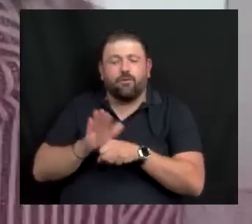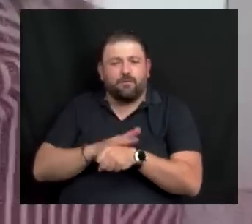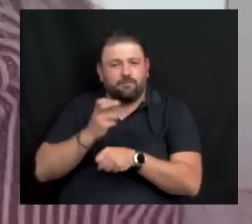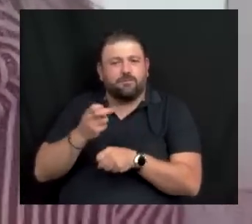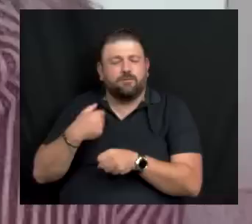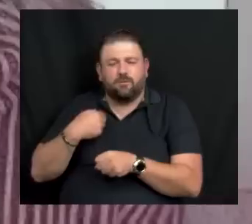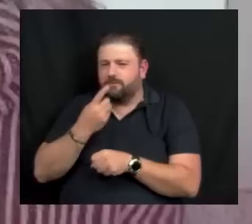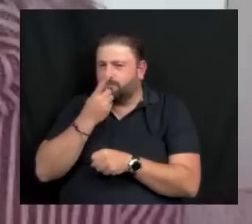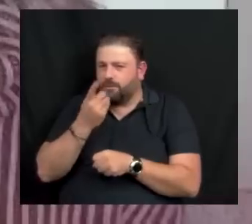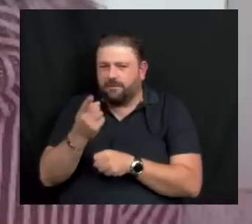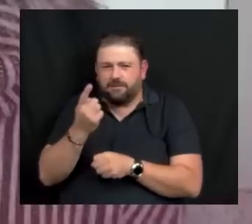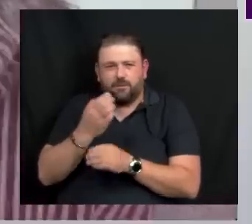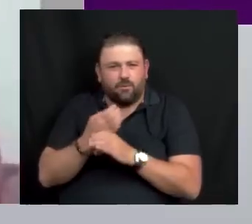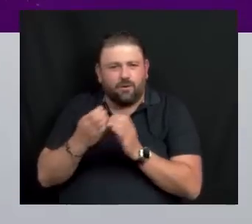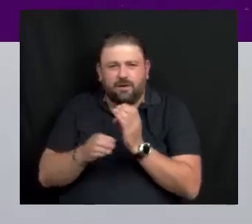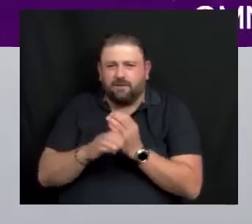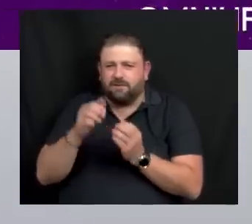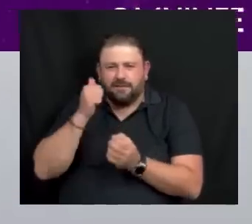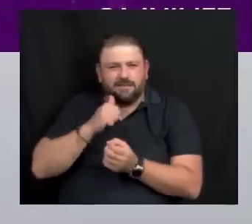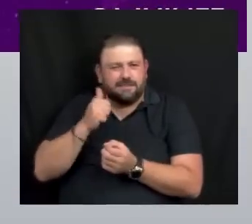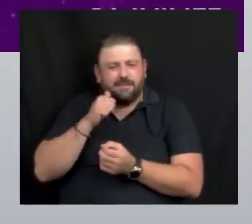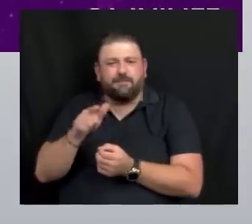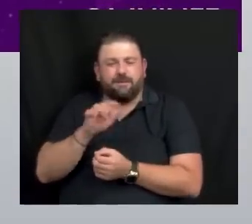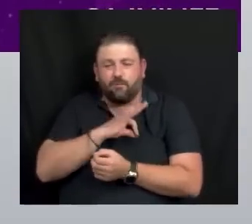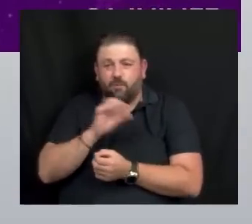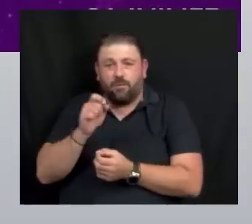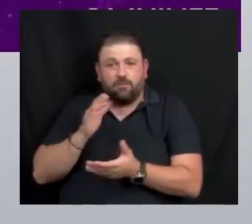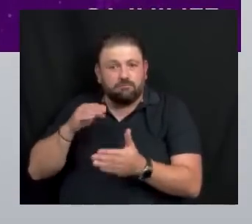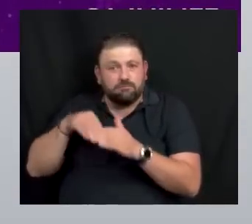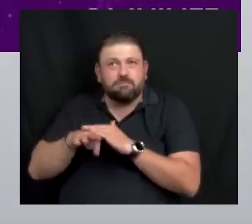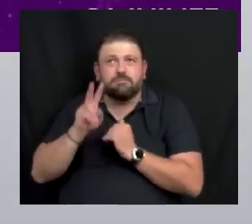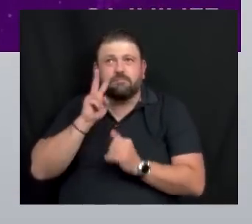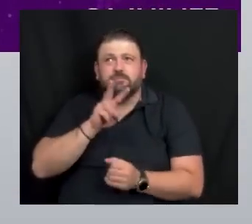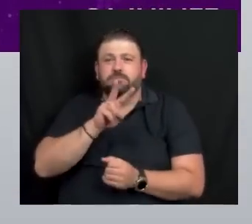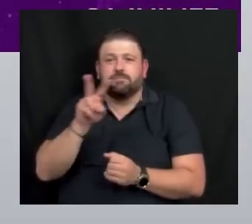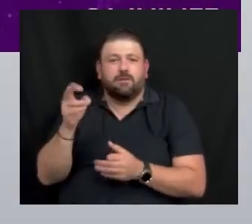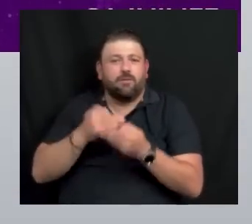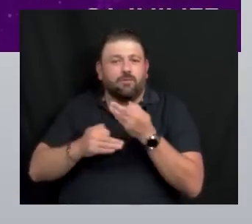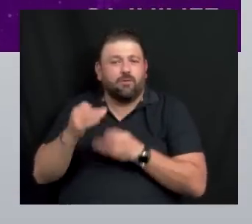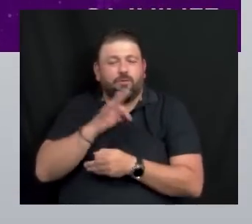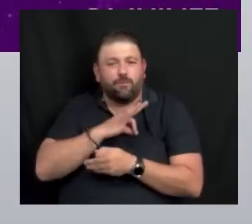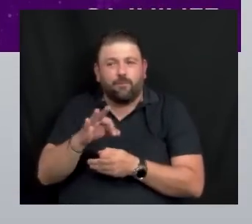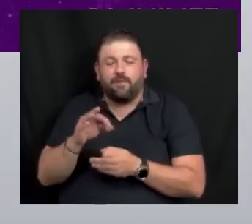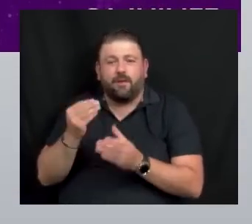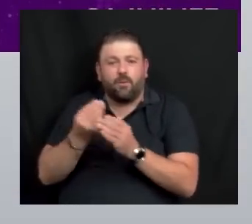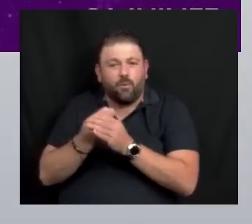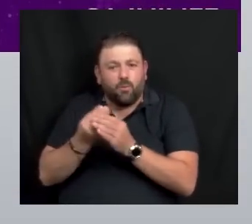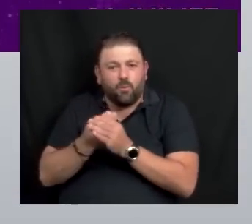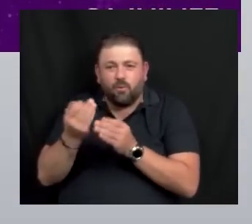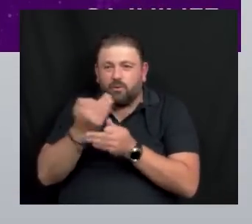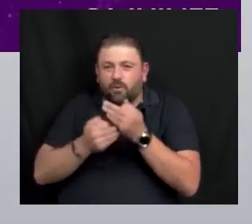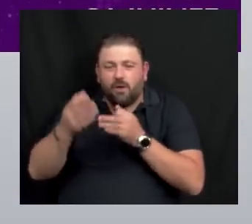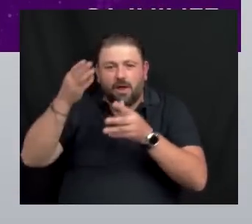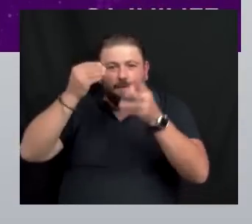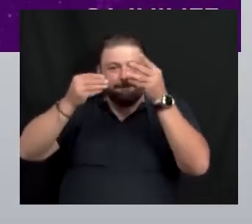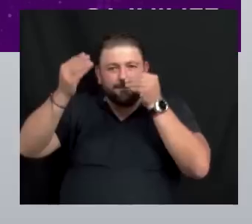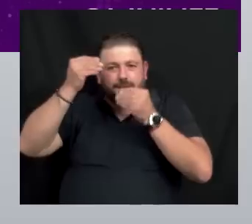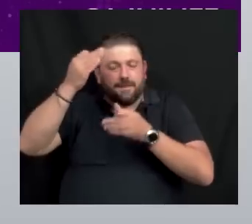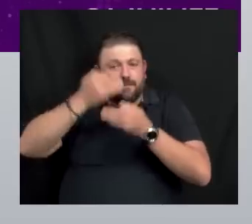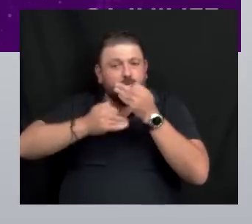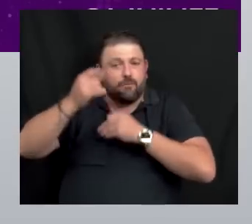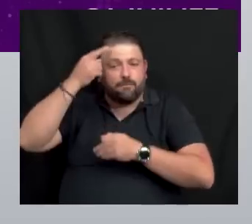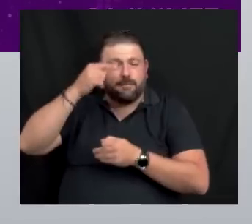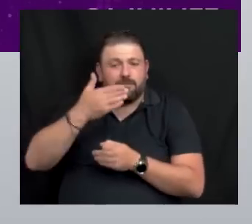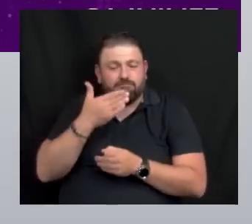puedo decir una cosa, te vas a meter a creciendo y no vas a querer salir jamás, porque te va a dar esa libertad, esa sensación